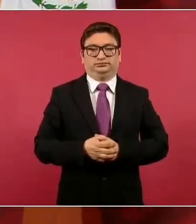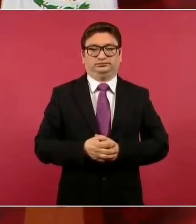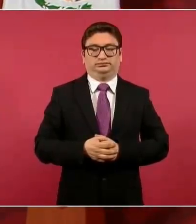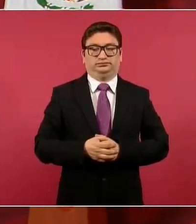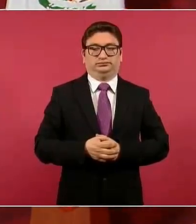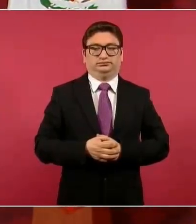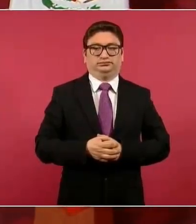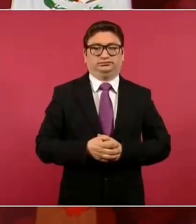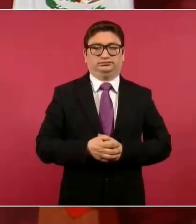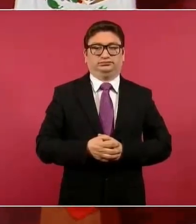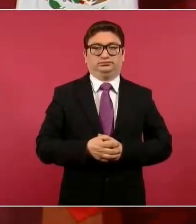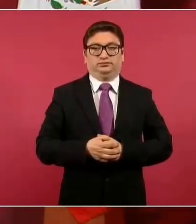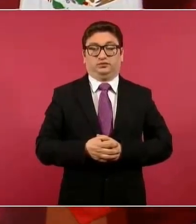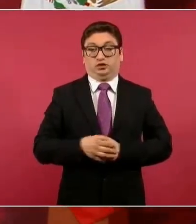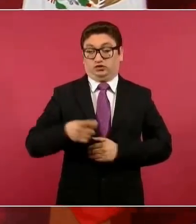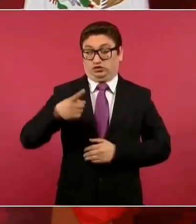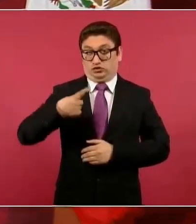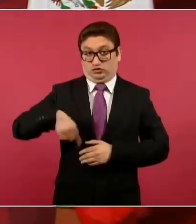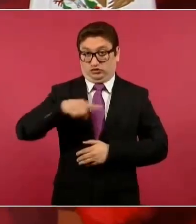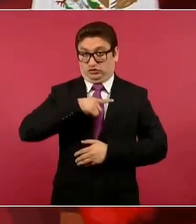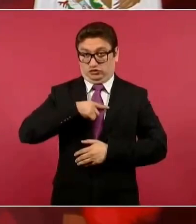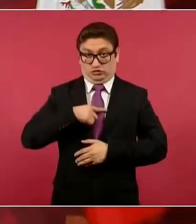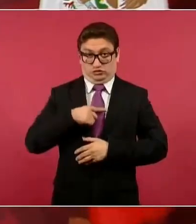no basta con tener la mayoría